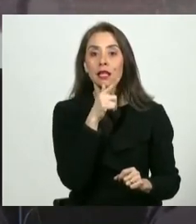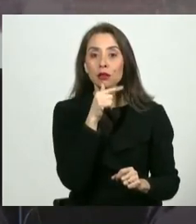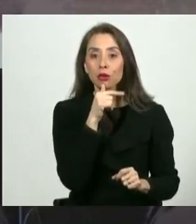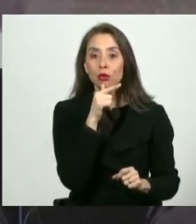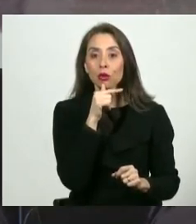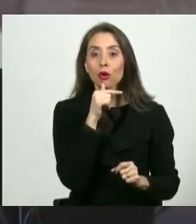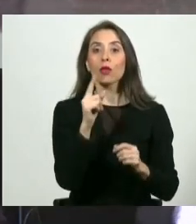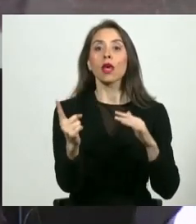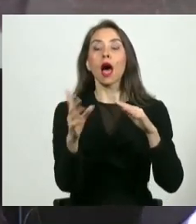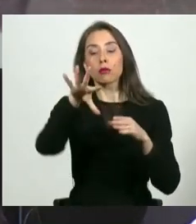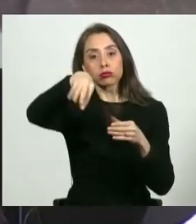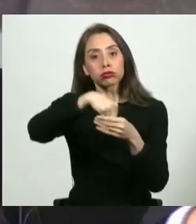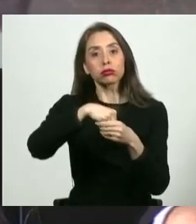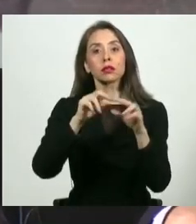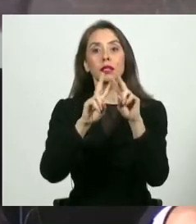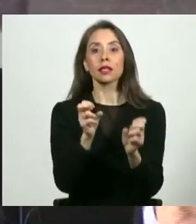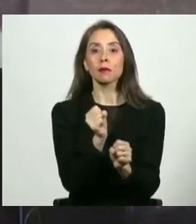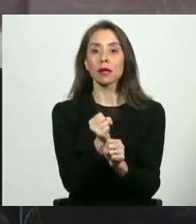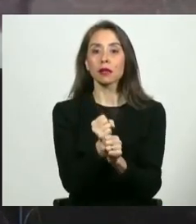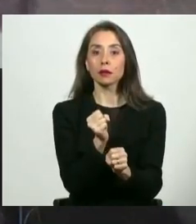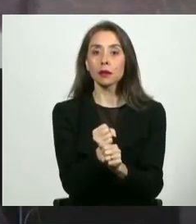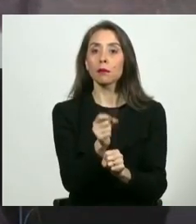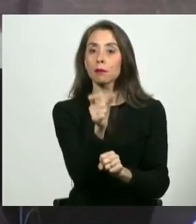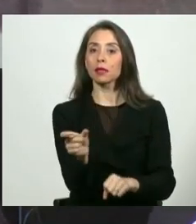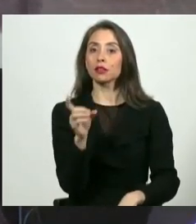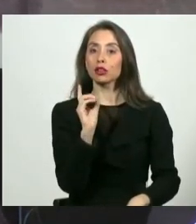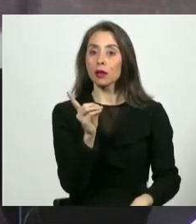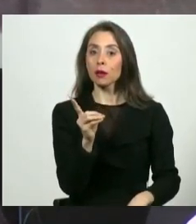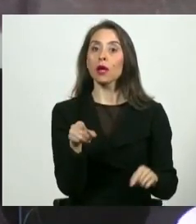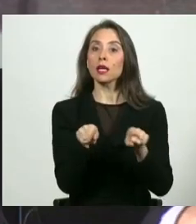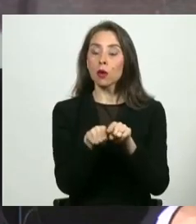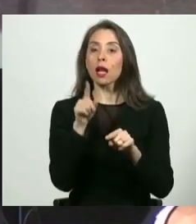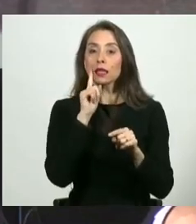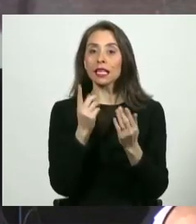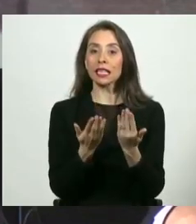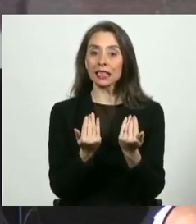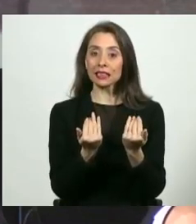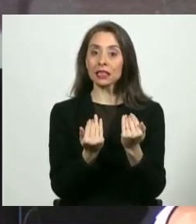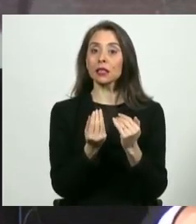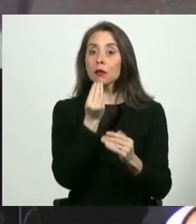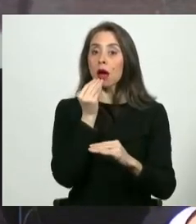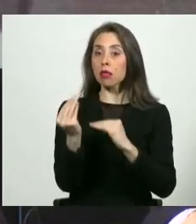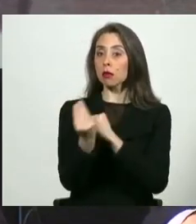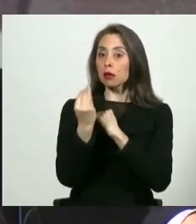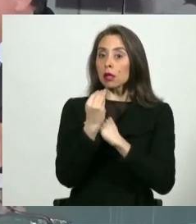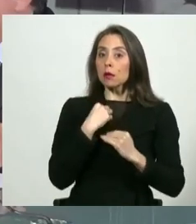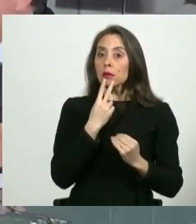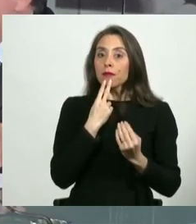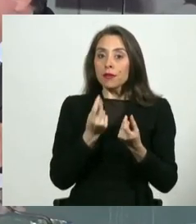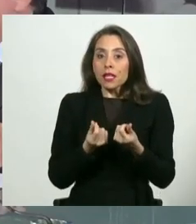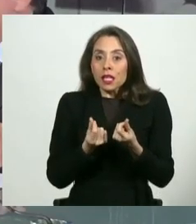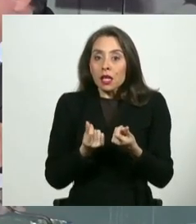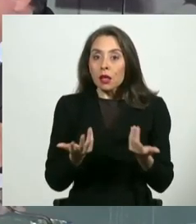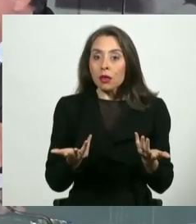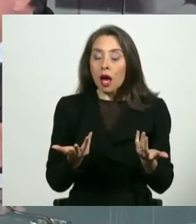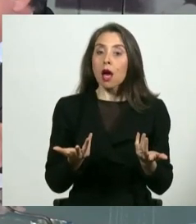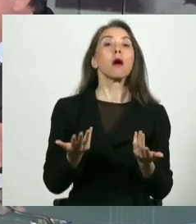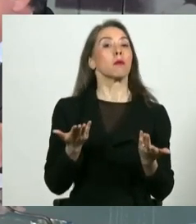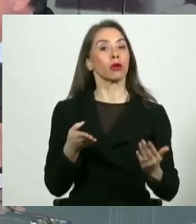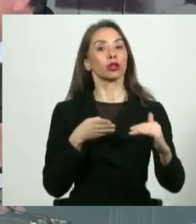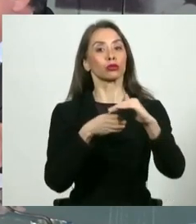la dimensión laboral, en la que la persona con discapacidad igualmente tiene la necesidad de sustentar su propia vida y, por ende, de entrar